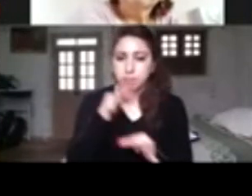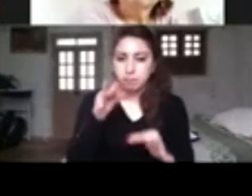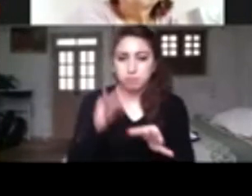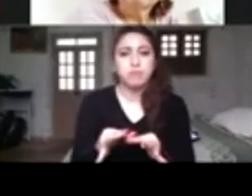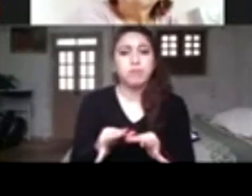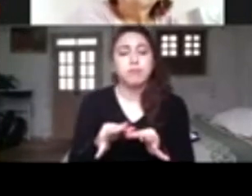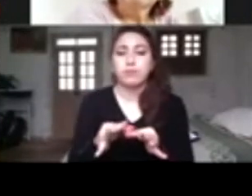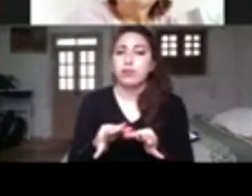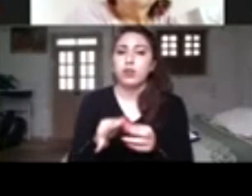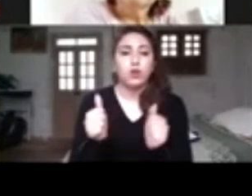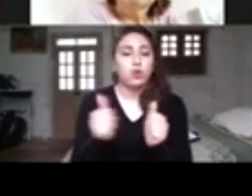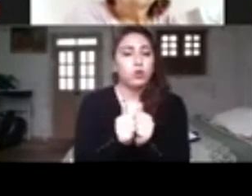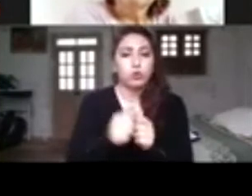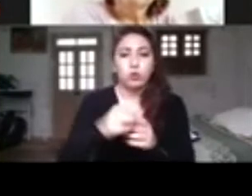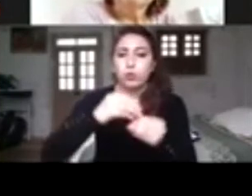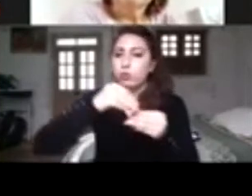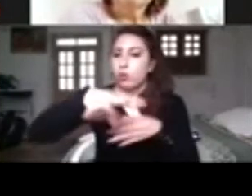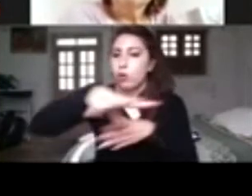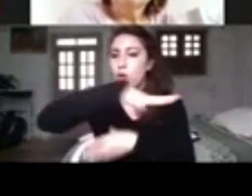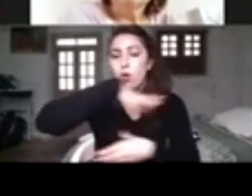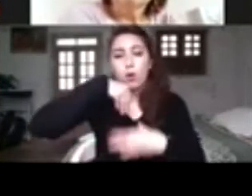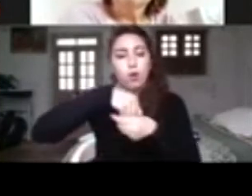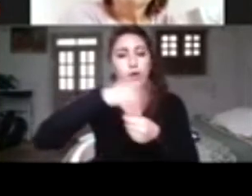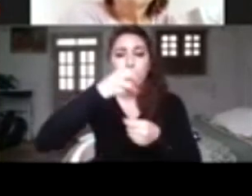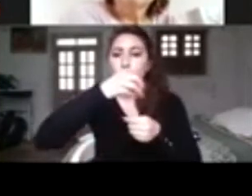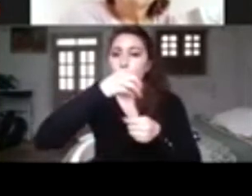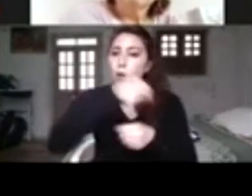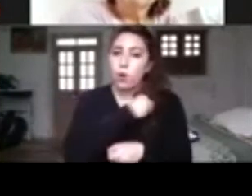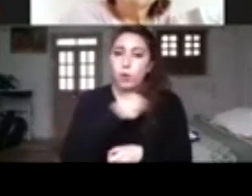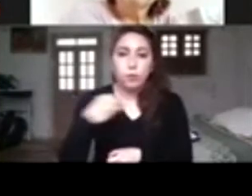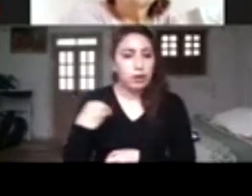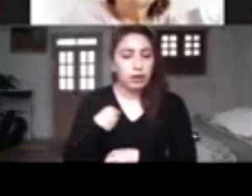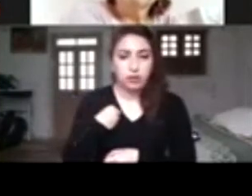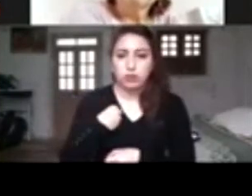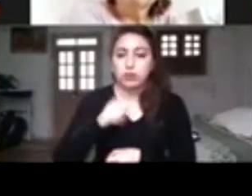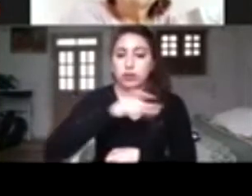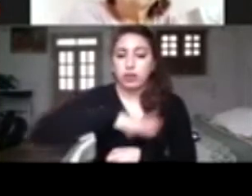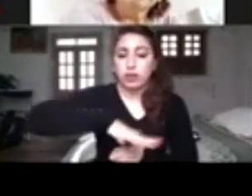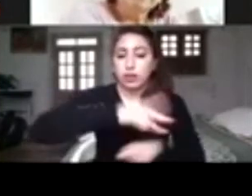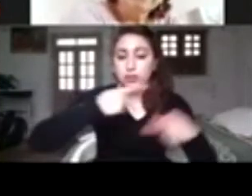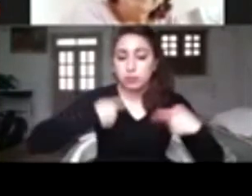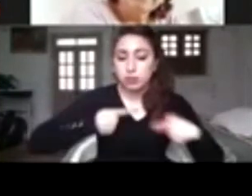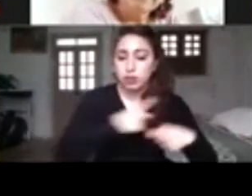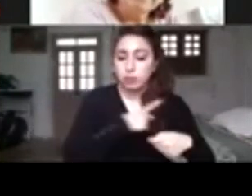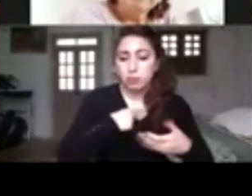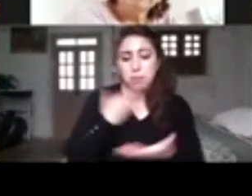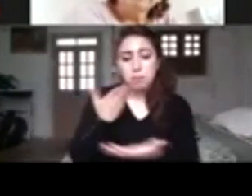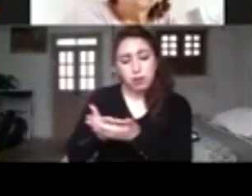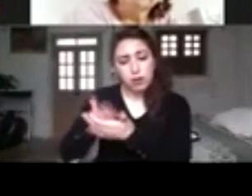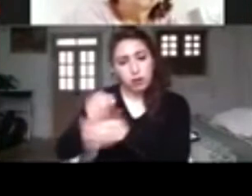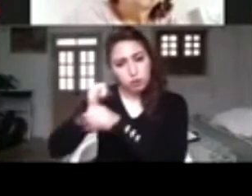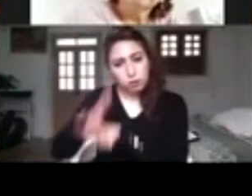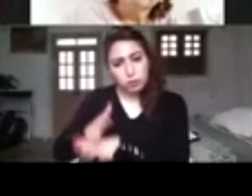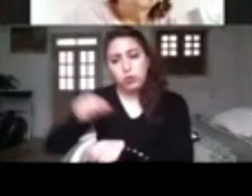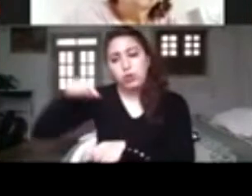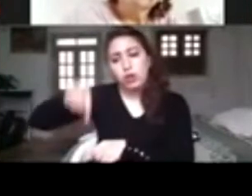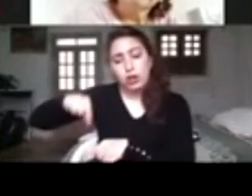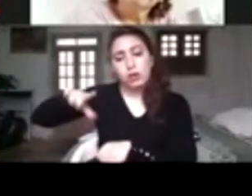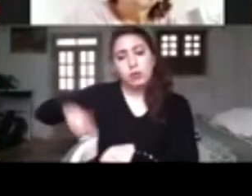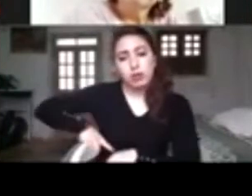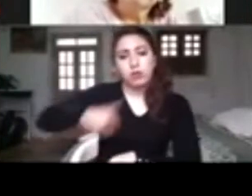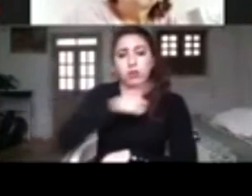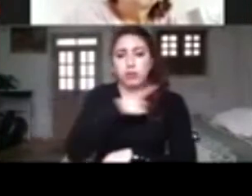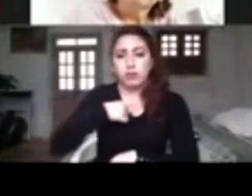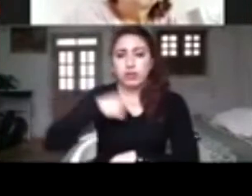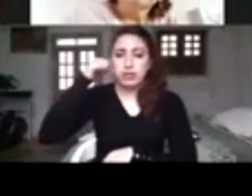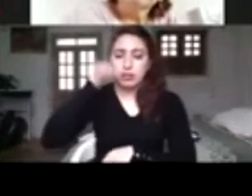de acciones que comprometen y obligan a los actores públicos. Entonces, pues esto es, la verdad, una actividad